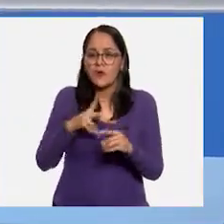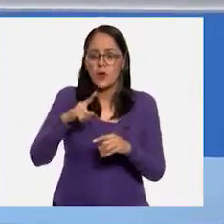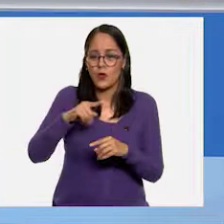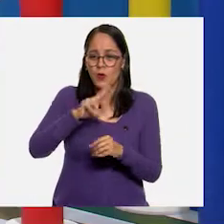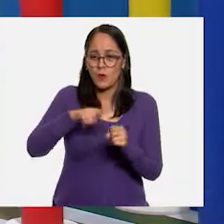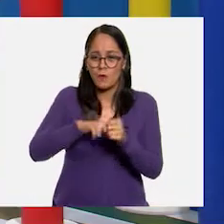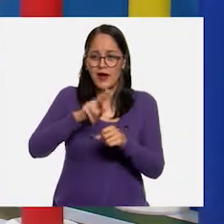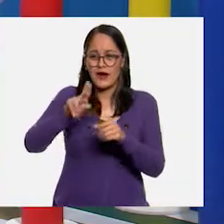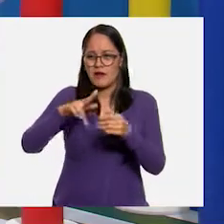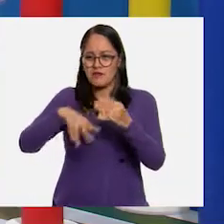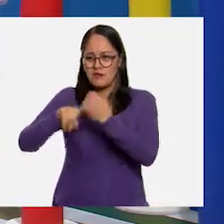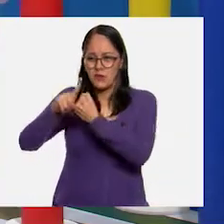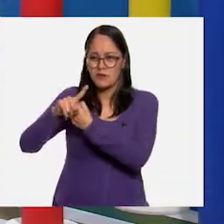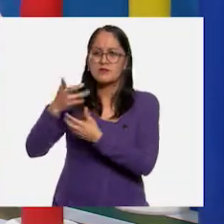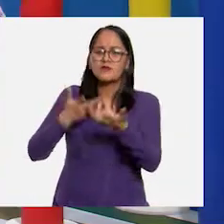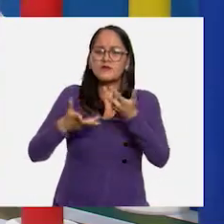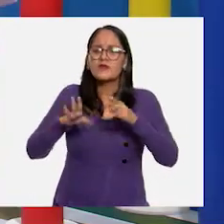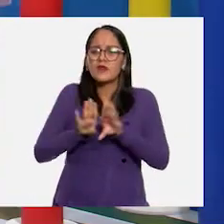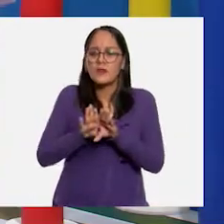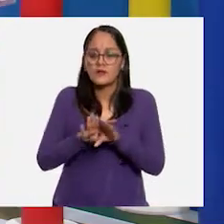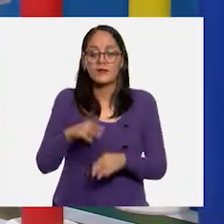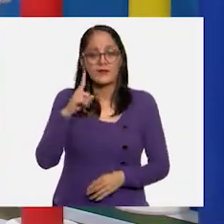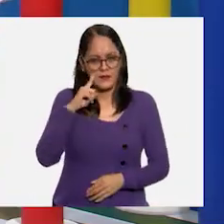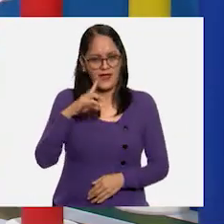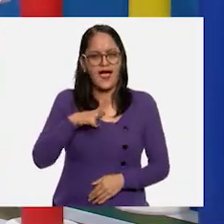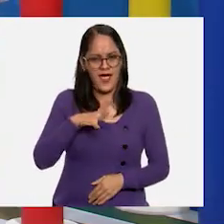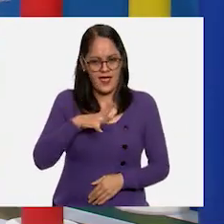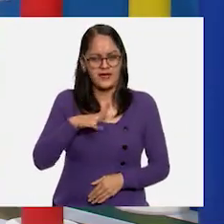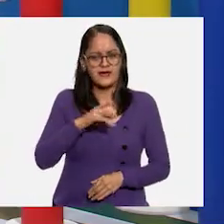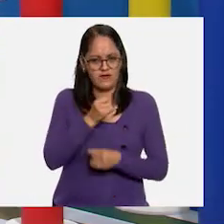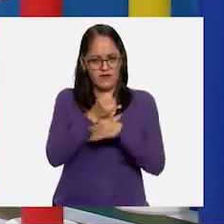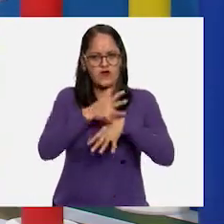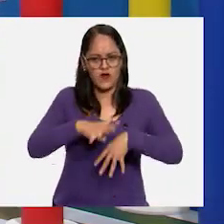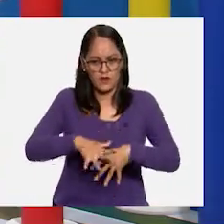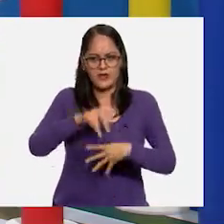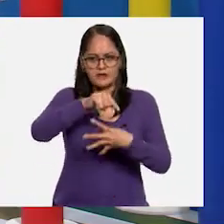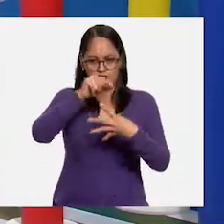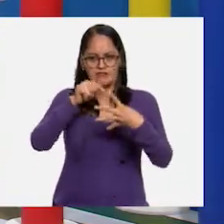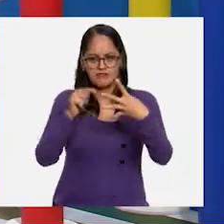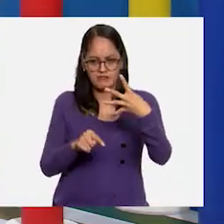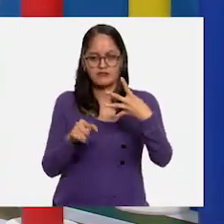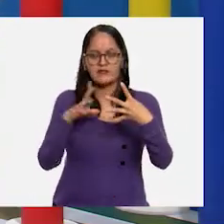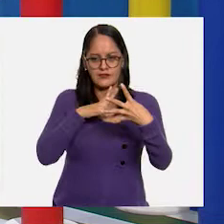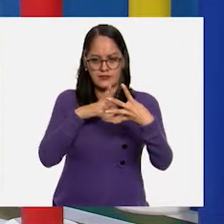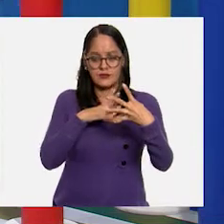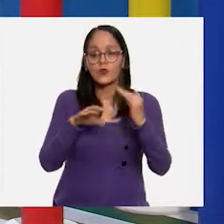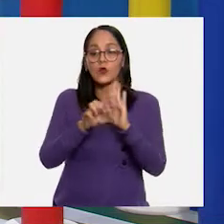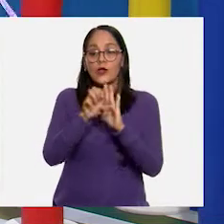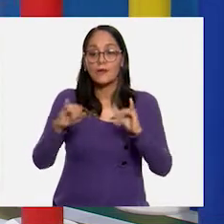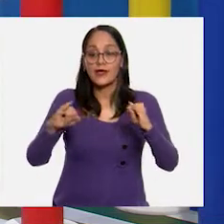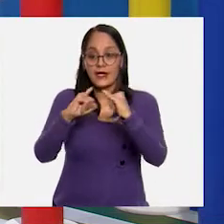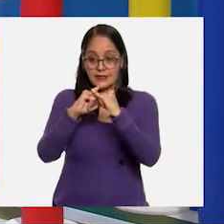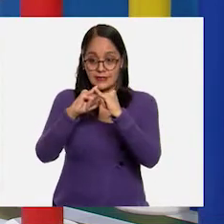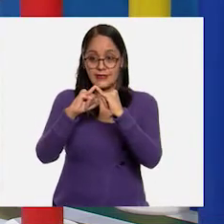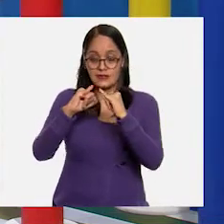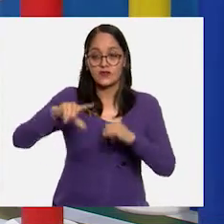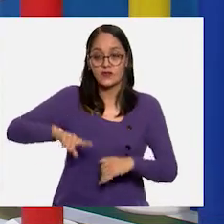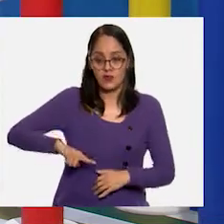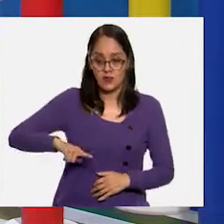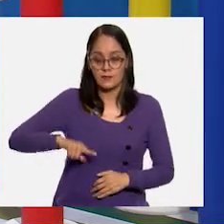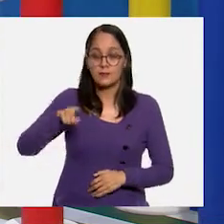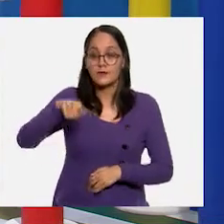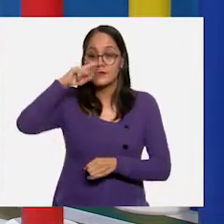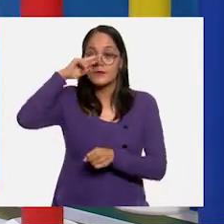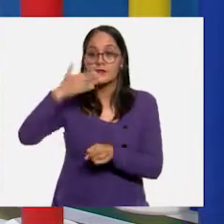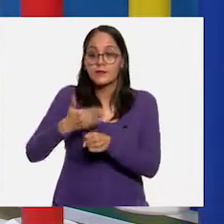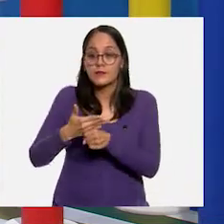extremos? Afortunadamente tenemos información detallada para cada caso. La institución gubernamental que se encarga